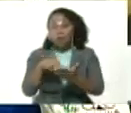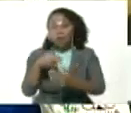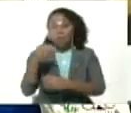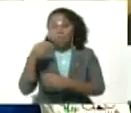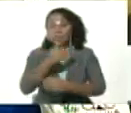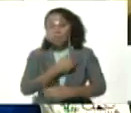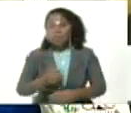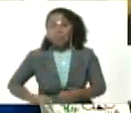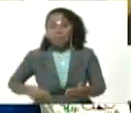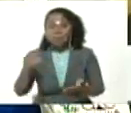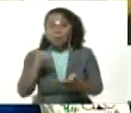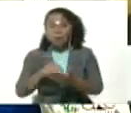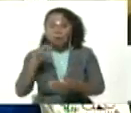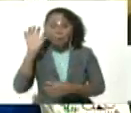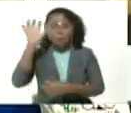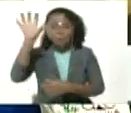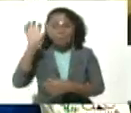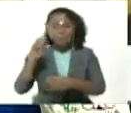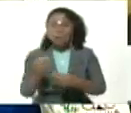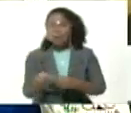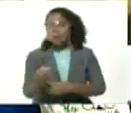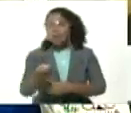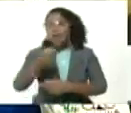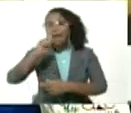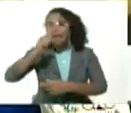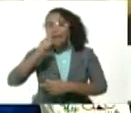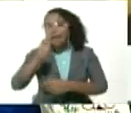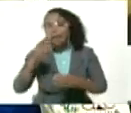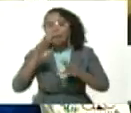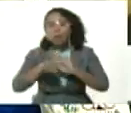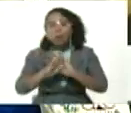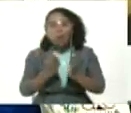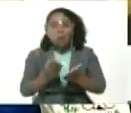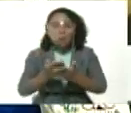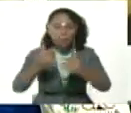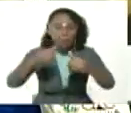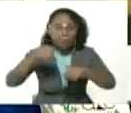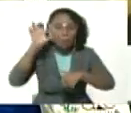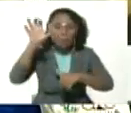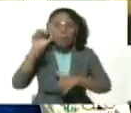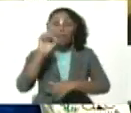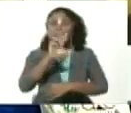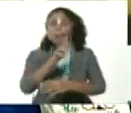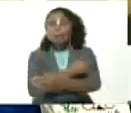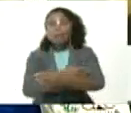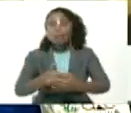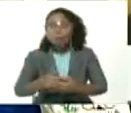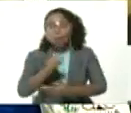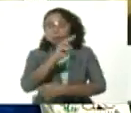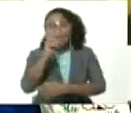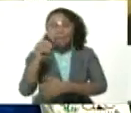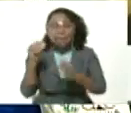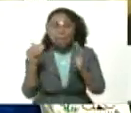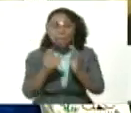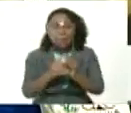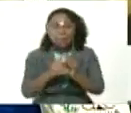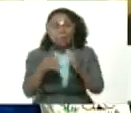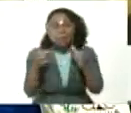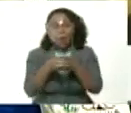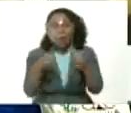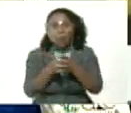los países más consumidores de café per cápita en el mundo, en el país es de 3.200.000 quintales de